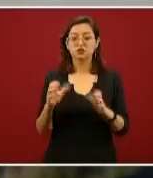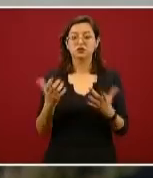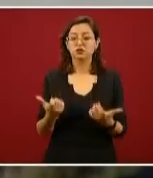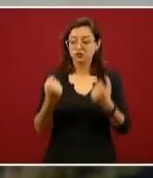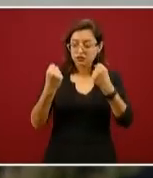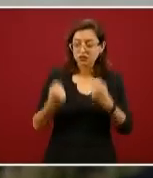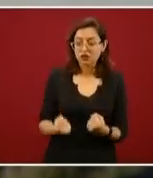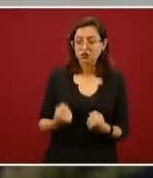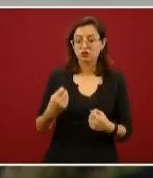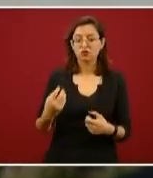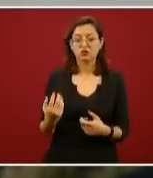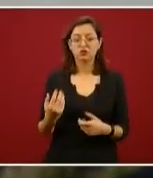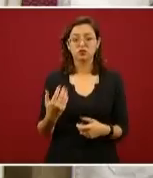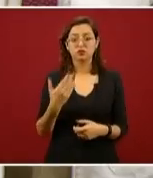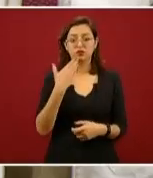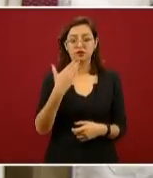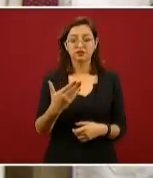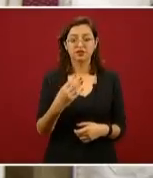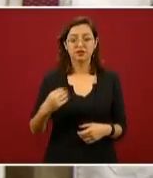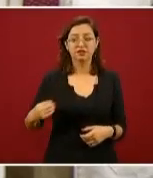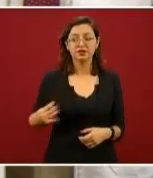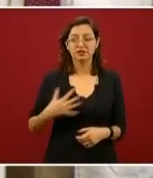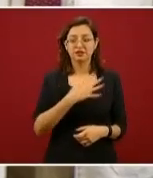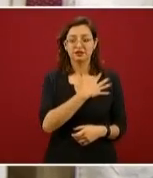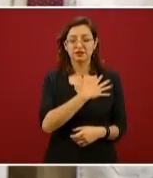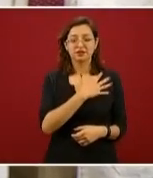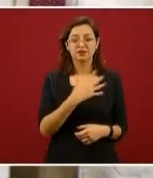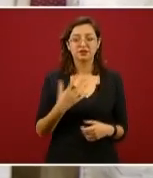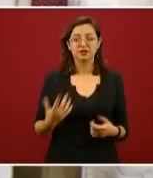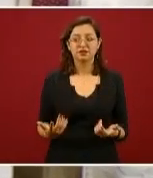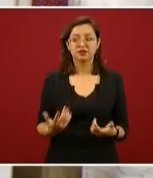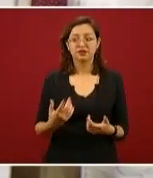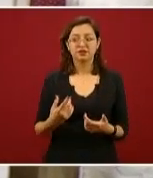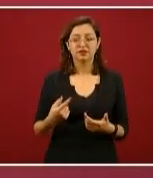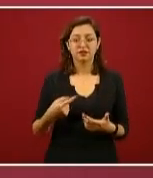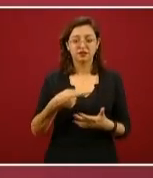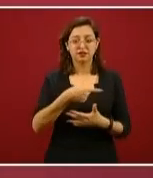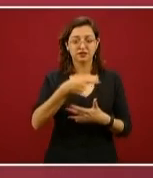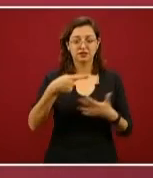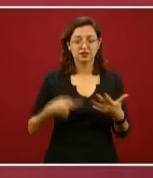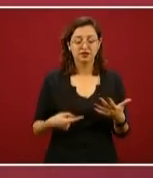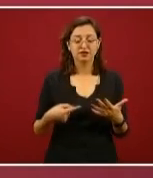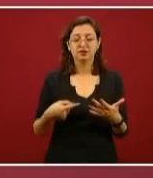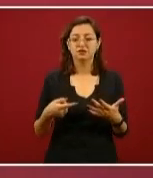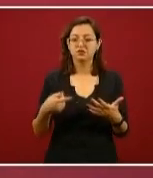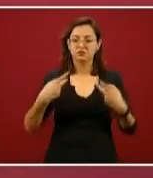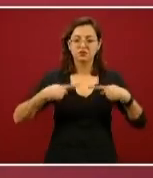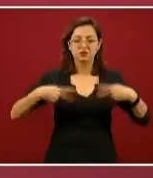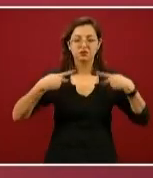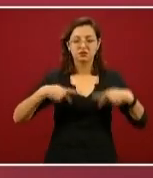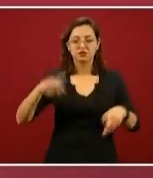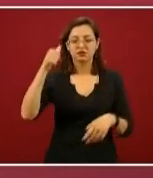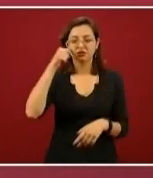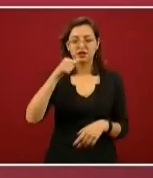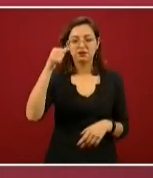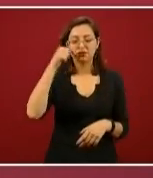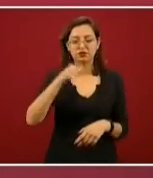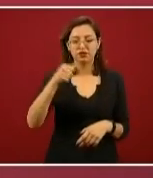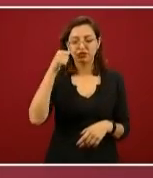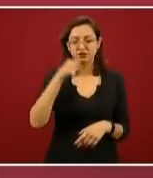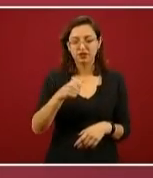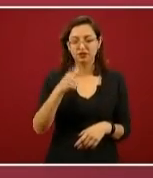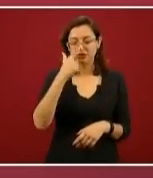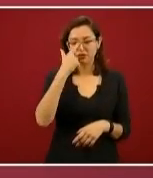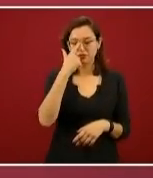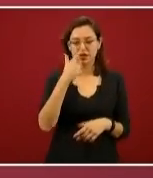bienestar al pueblo de México. Siempre nuestro personal se mantiene en una capacitación